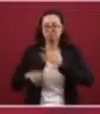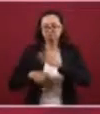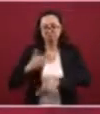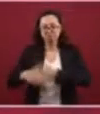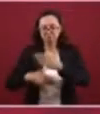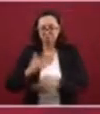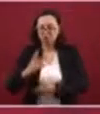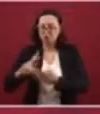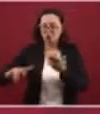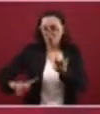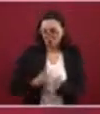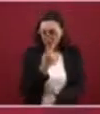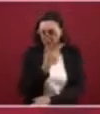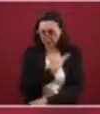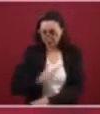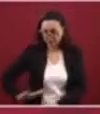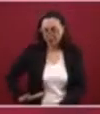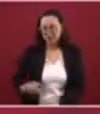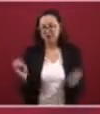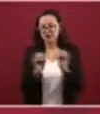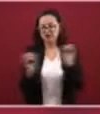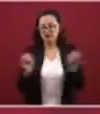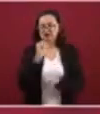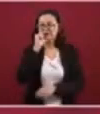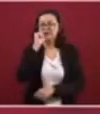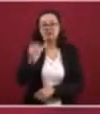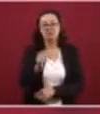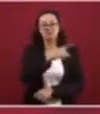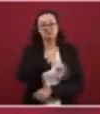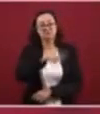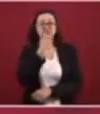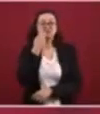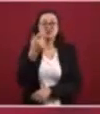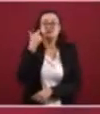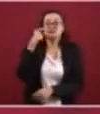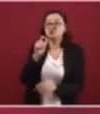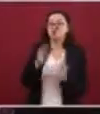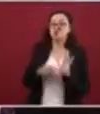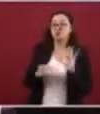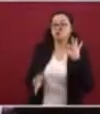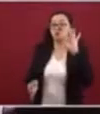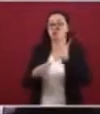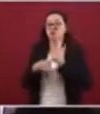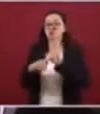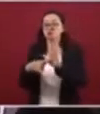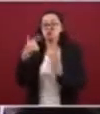a la no reelección. Pues aquí está el documento.